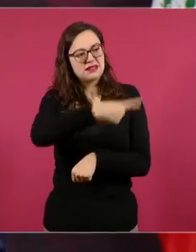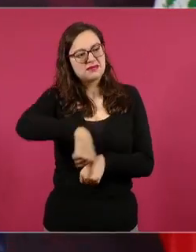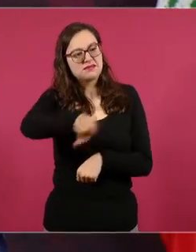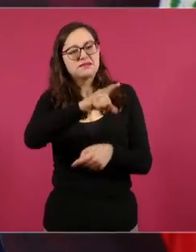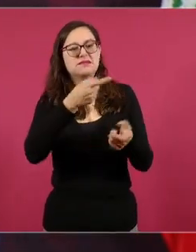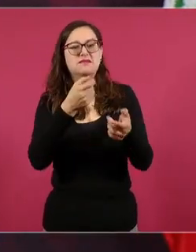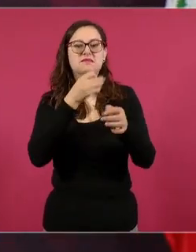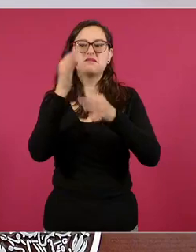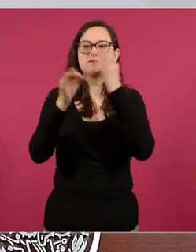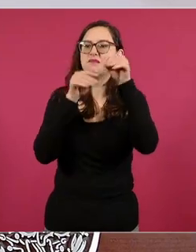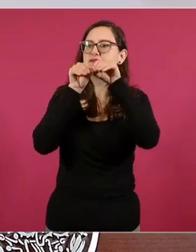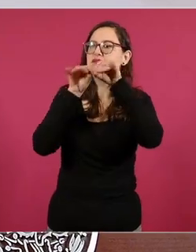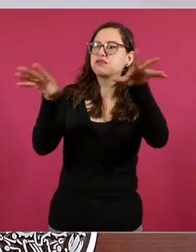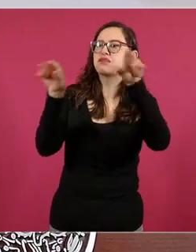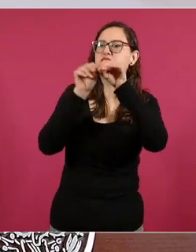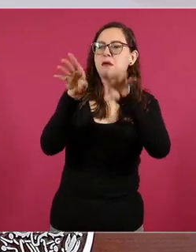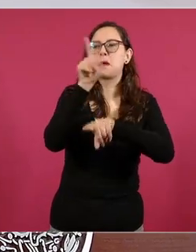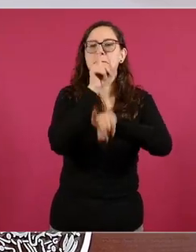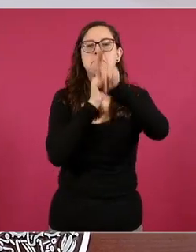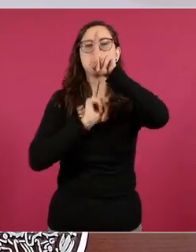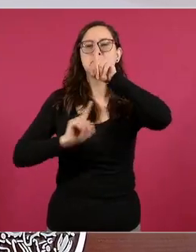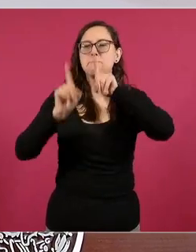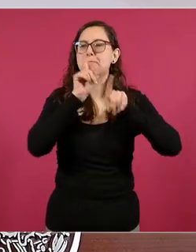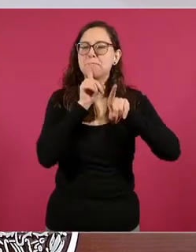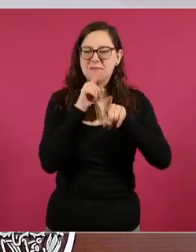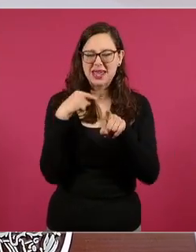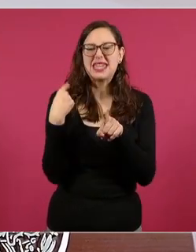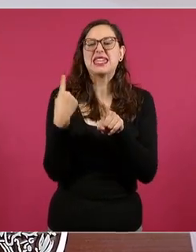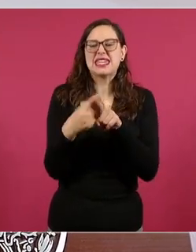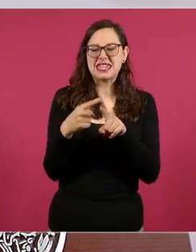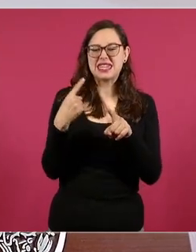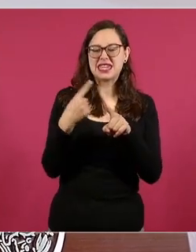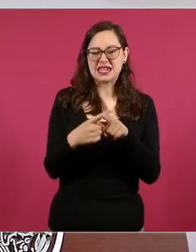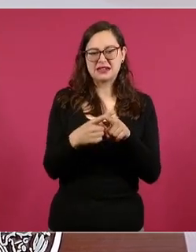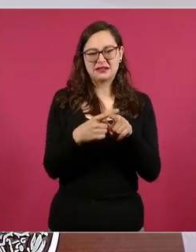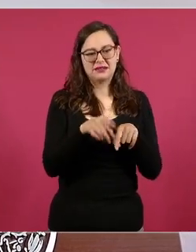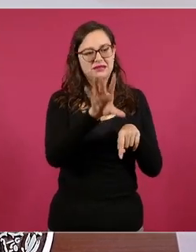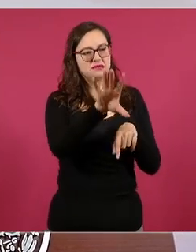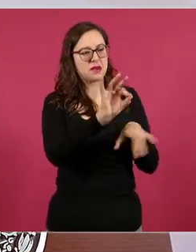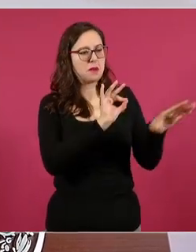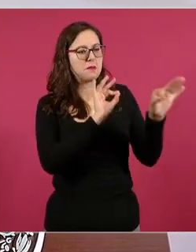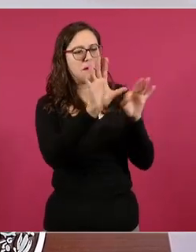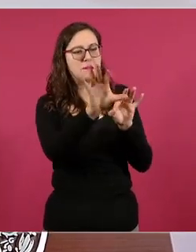miércoles. Es muy breve, además ya